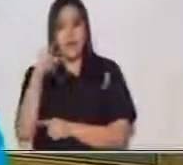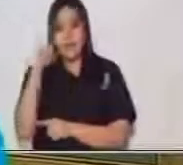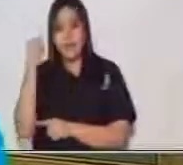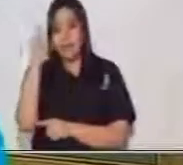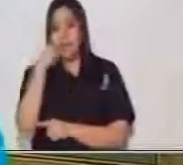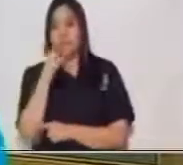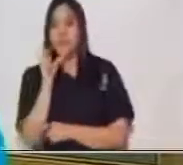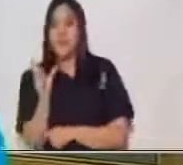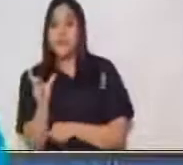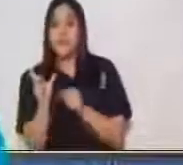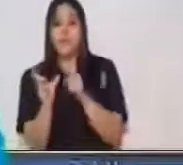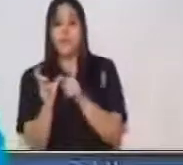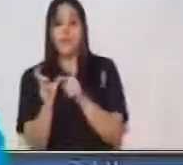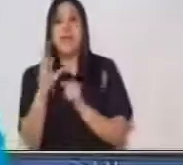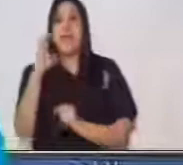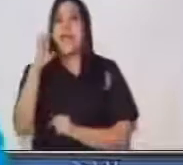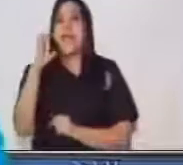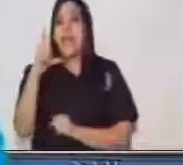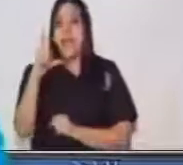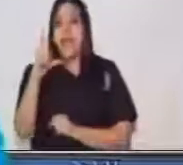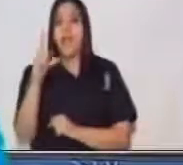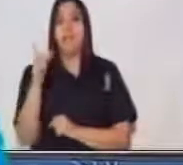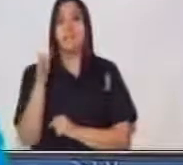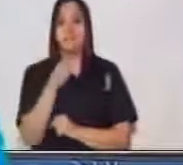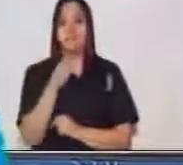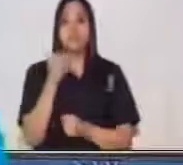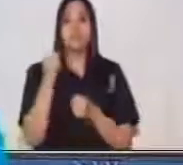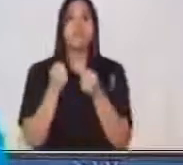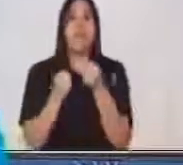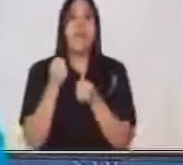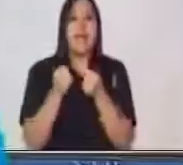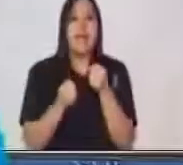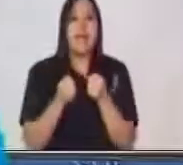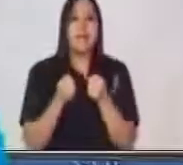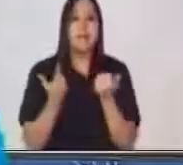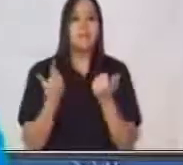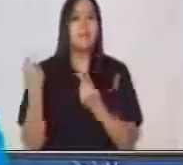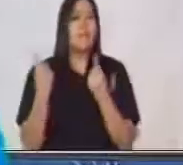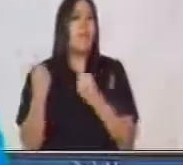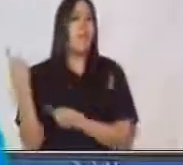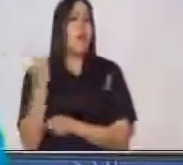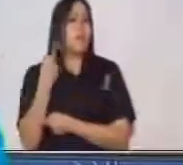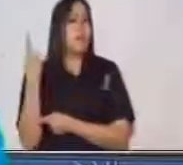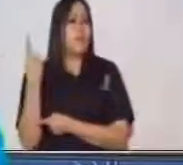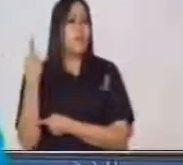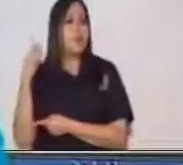primera oración, el carro, ¿cuál crees tú que es la más importante?